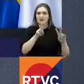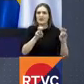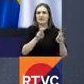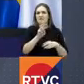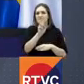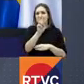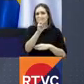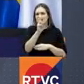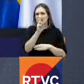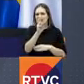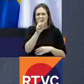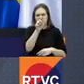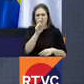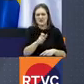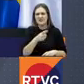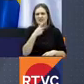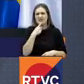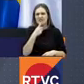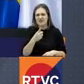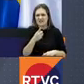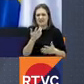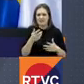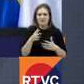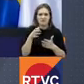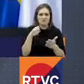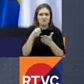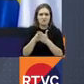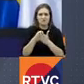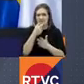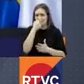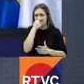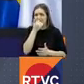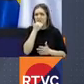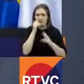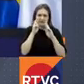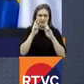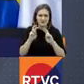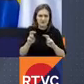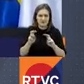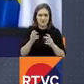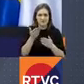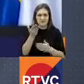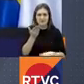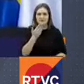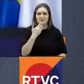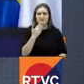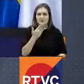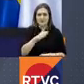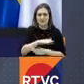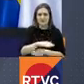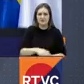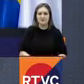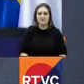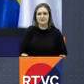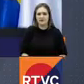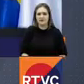la investigación del accidente que le produjo la muerte a Freddy Rincón. Alex, buenas tardes. Ahora sí, adelante, por favor.